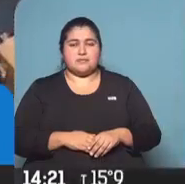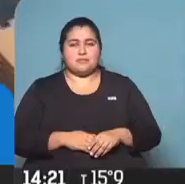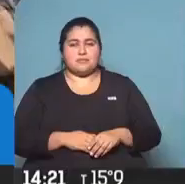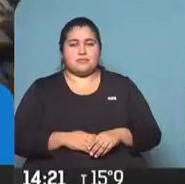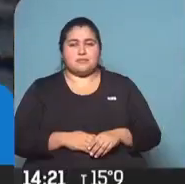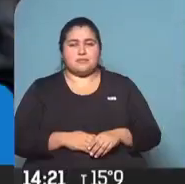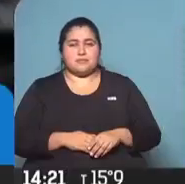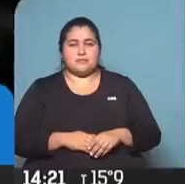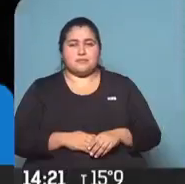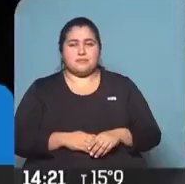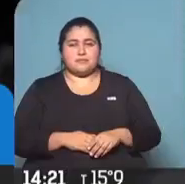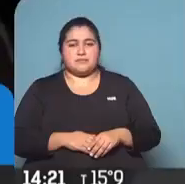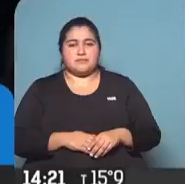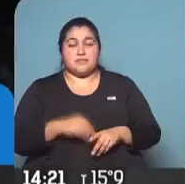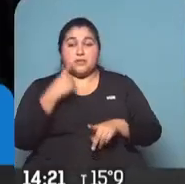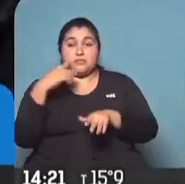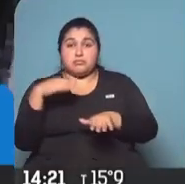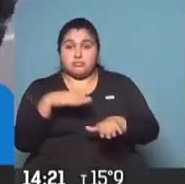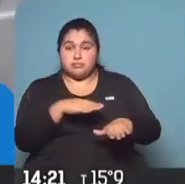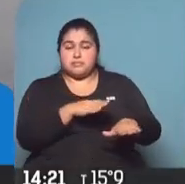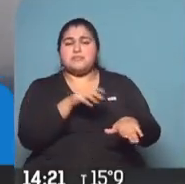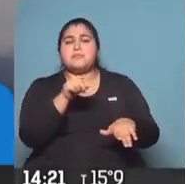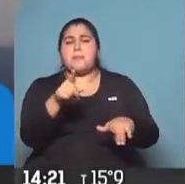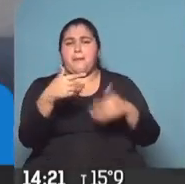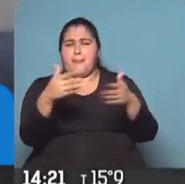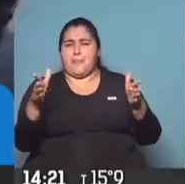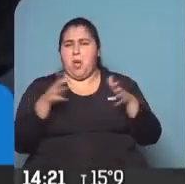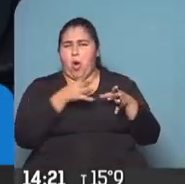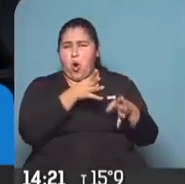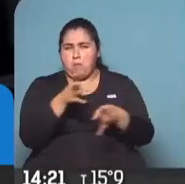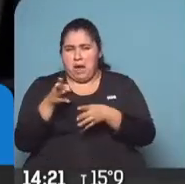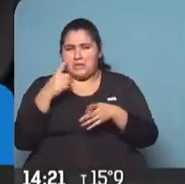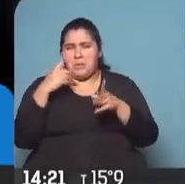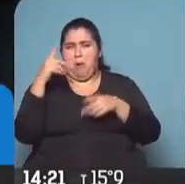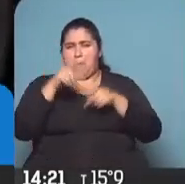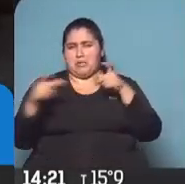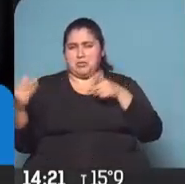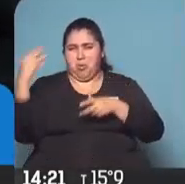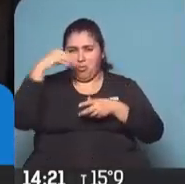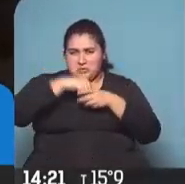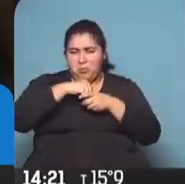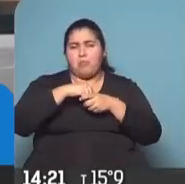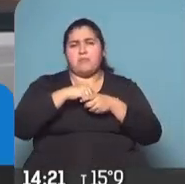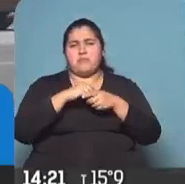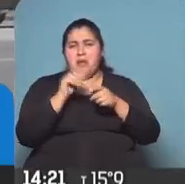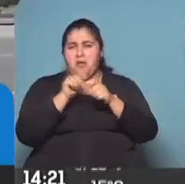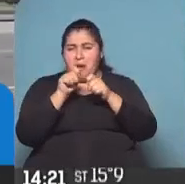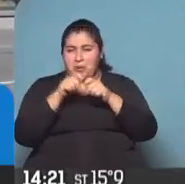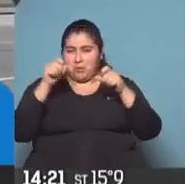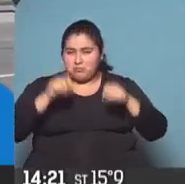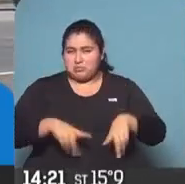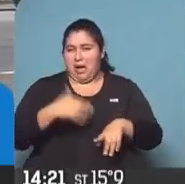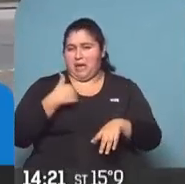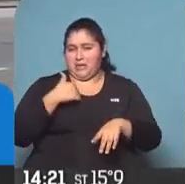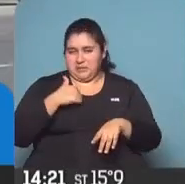vemos el pasaje de un vehículo de combate de transporte de personal fabricado totalmente en el país que